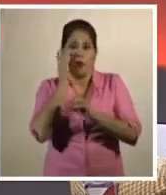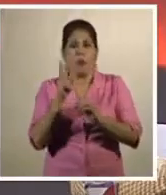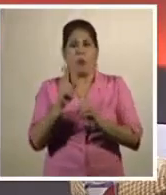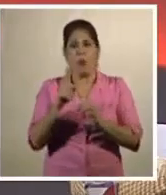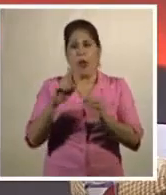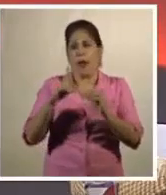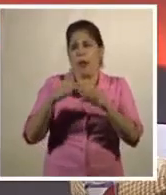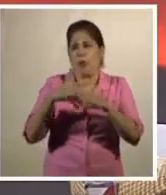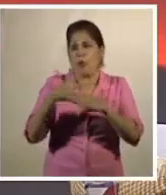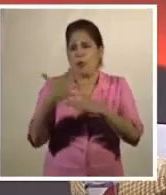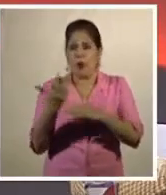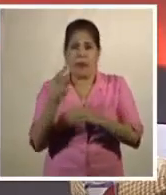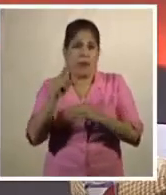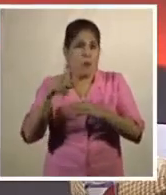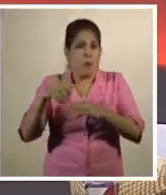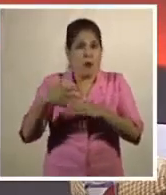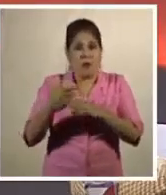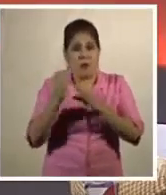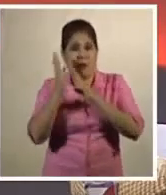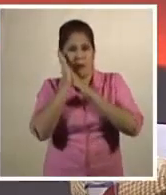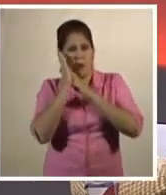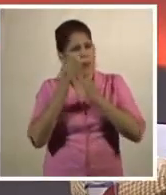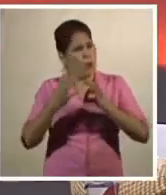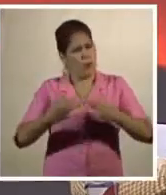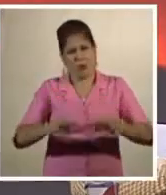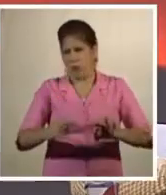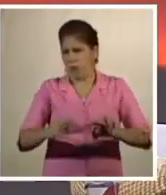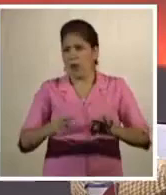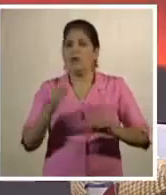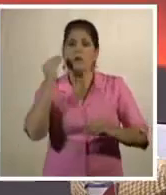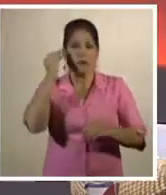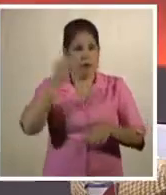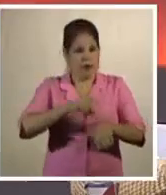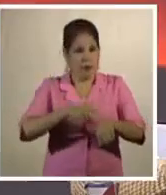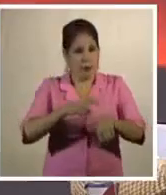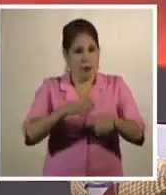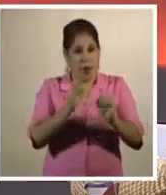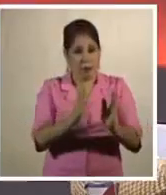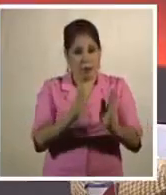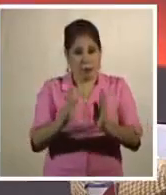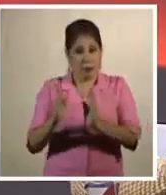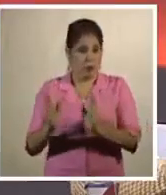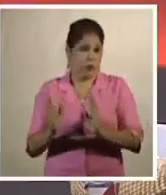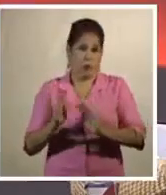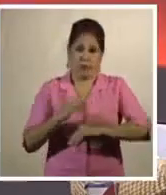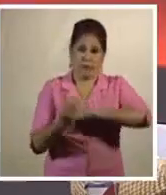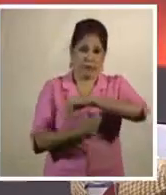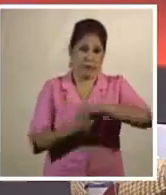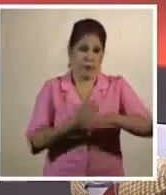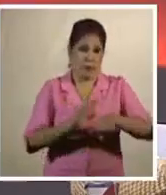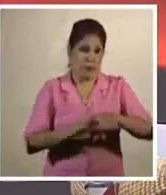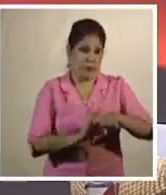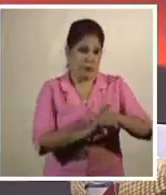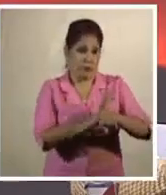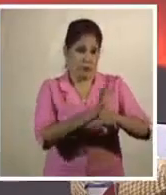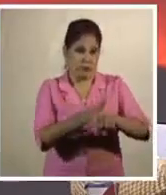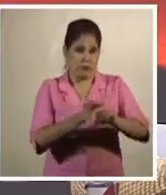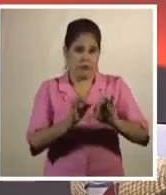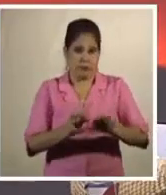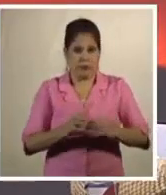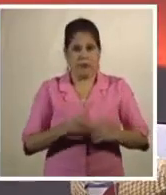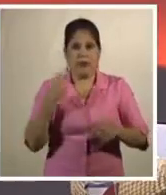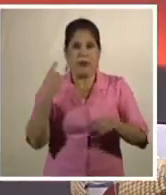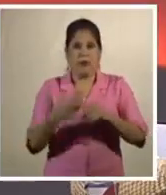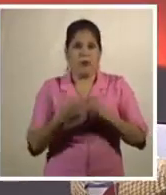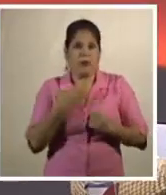acompañamiento sobre muchas veces para que la gente entienda que es natural así que las familias entienden que hay desajustes que son normales dentro de la la situación que estamos viviendo